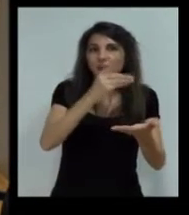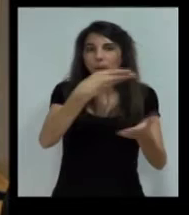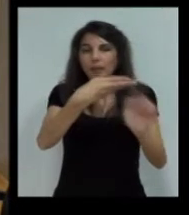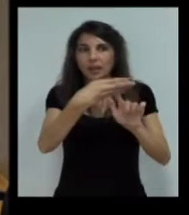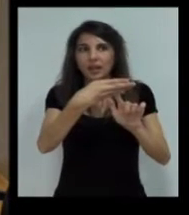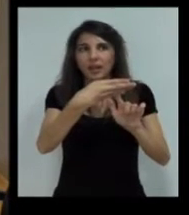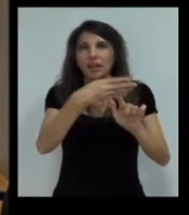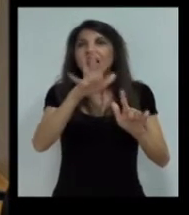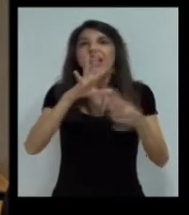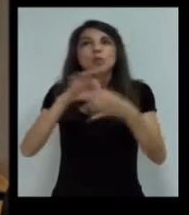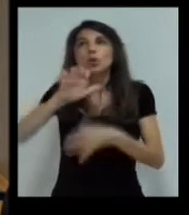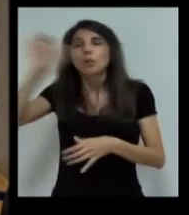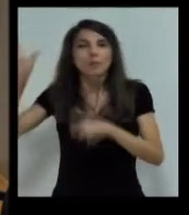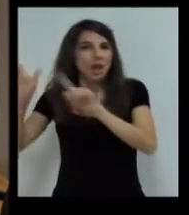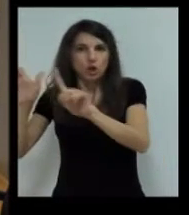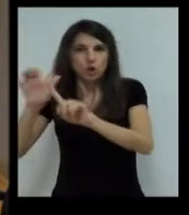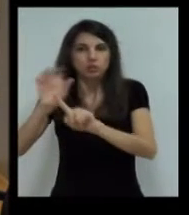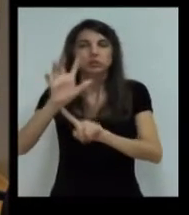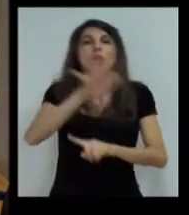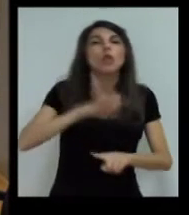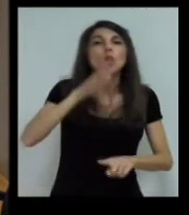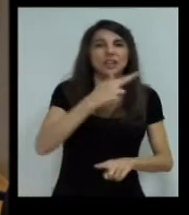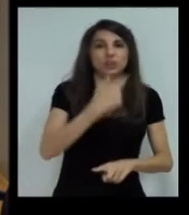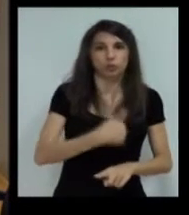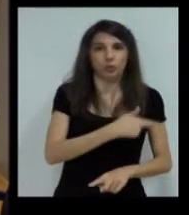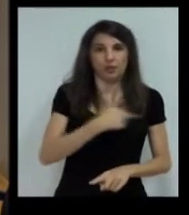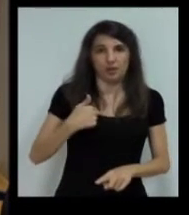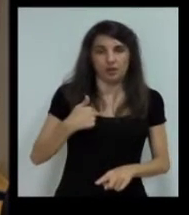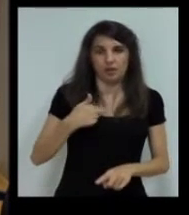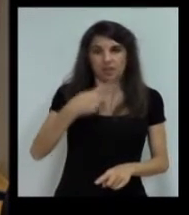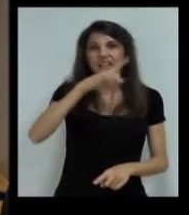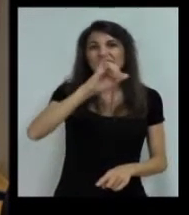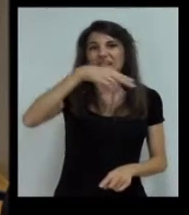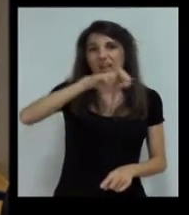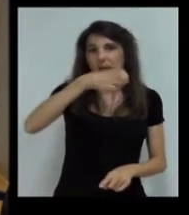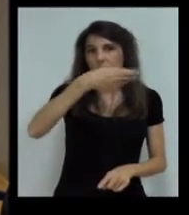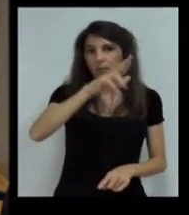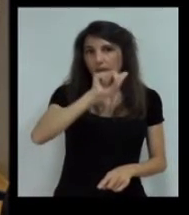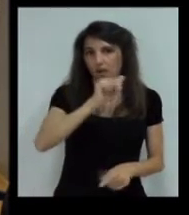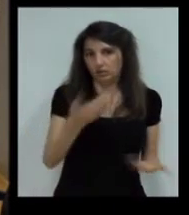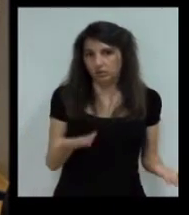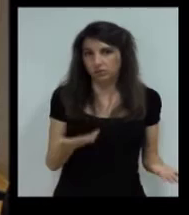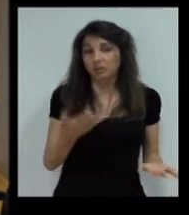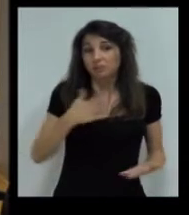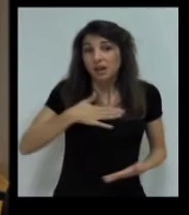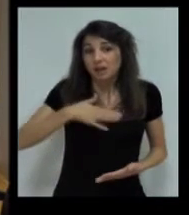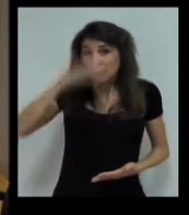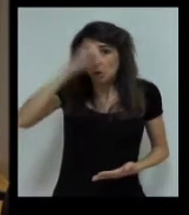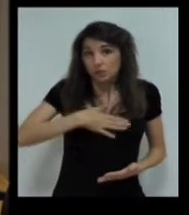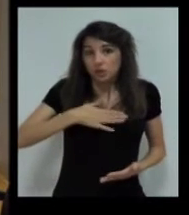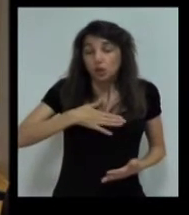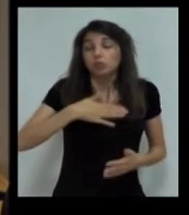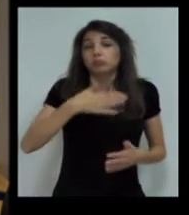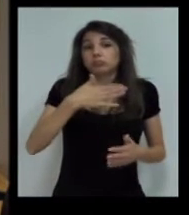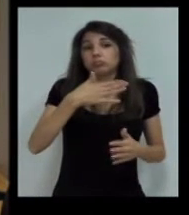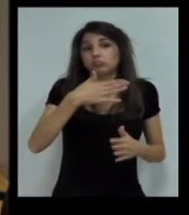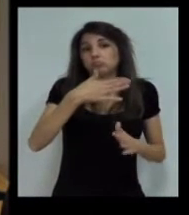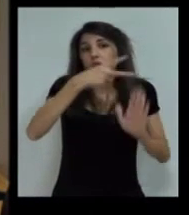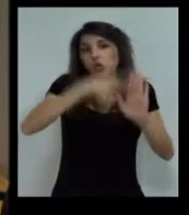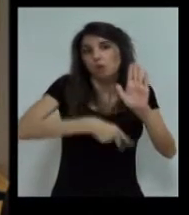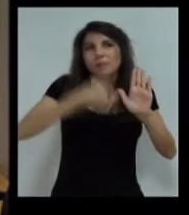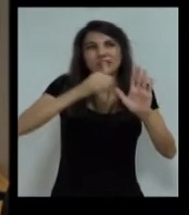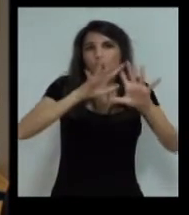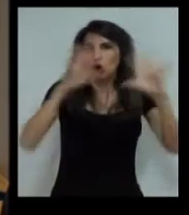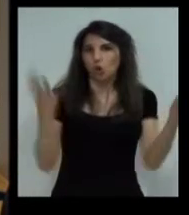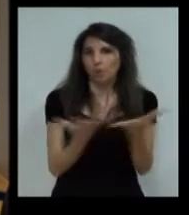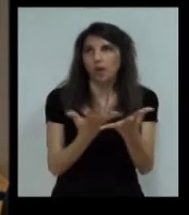Suiza, está en Ginebra, ¿no? Es una norma que desde mi punto de vista es la norma probablemente más global, nos la encontramos en toda la Unión